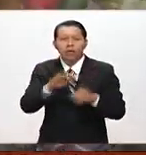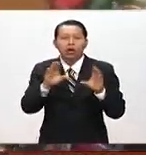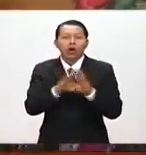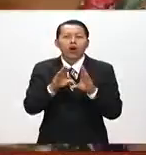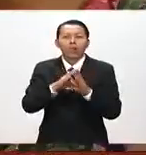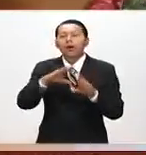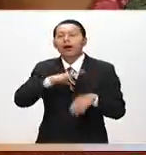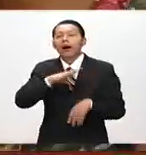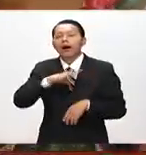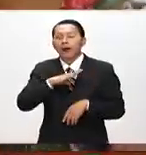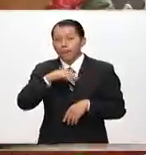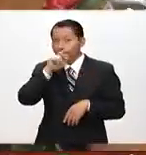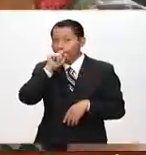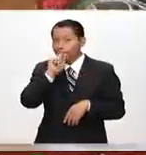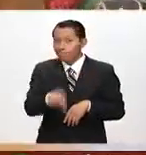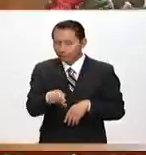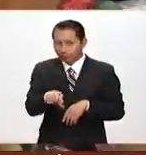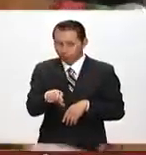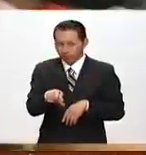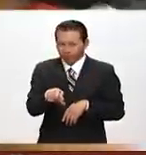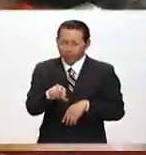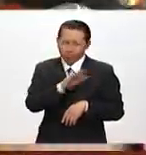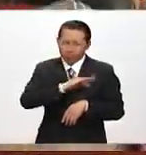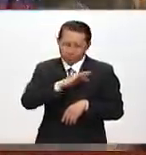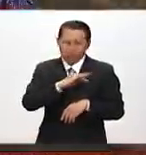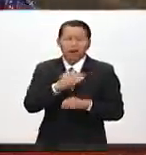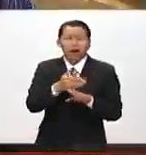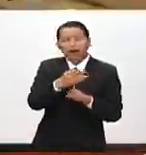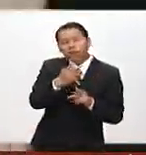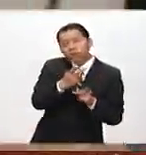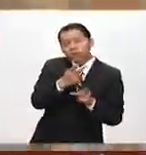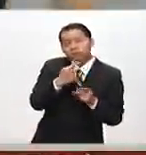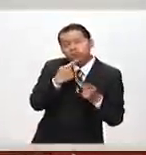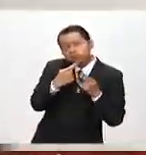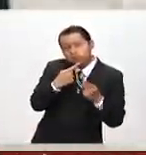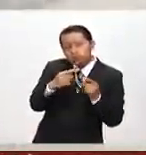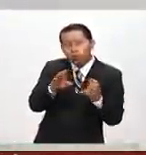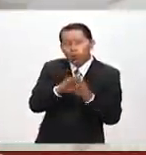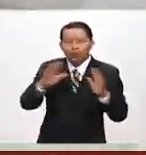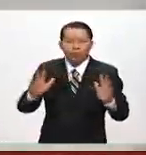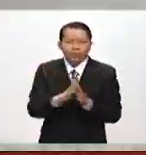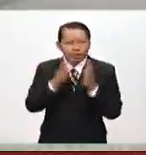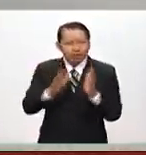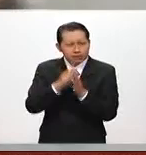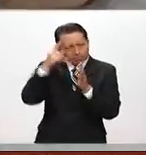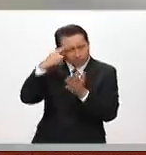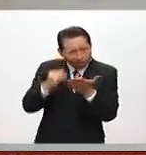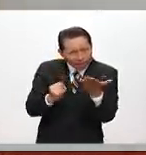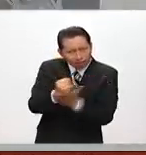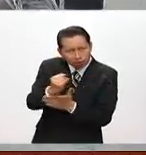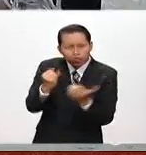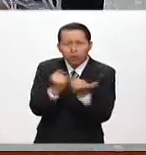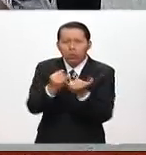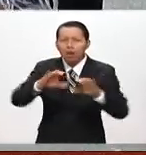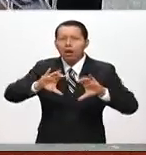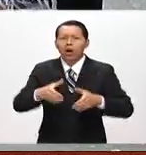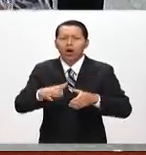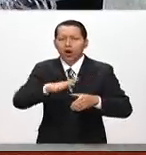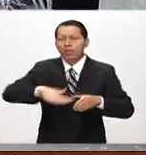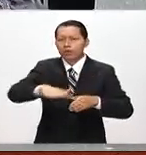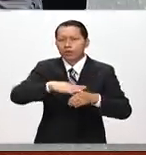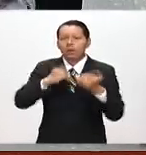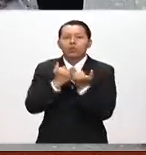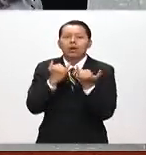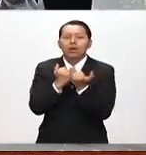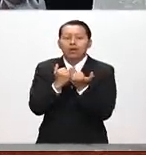llamada consulta previa. Esta figura jurídica les daría el derecho de ser partícipes en la toma de decisiones que involucran a su comunidad.